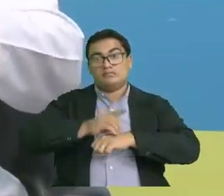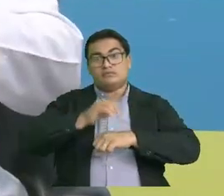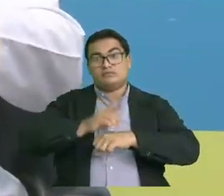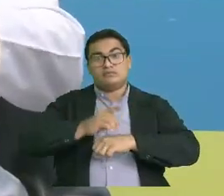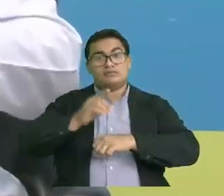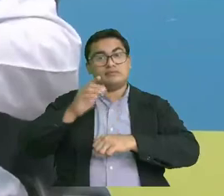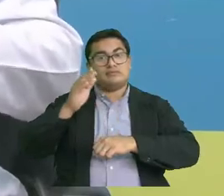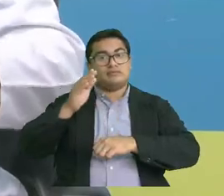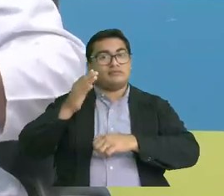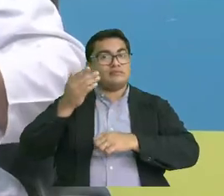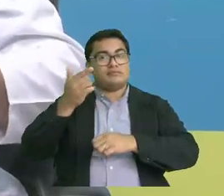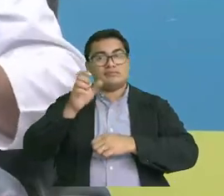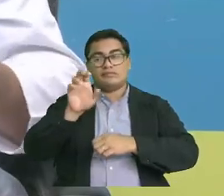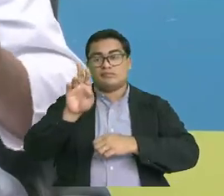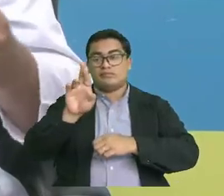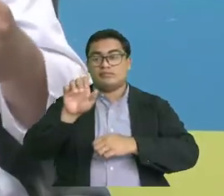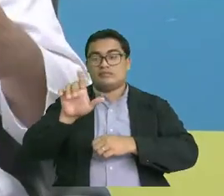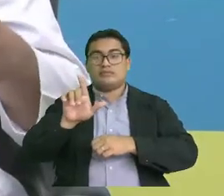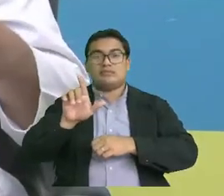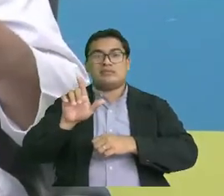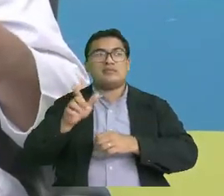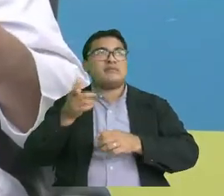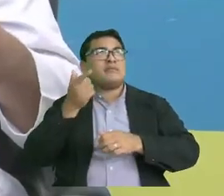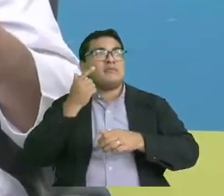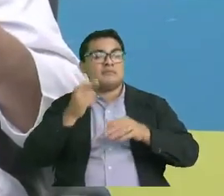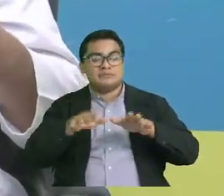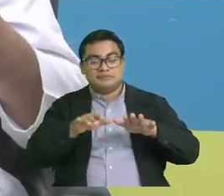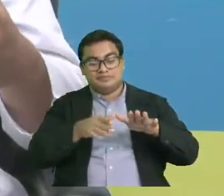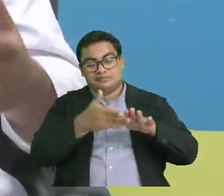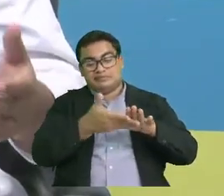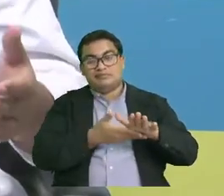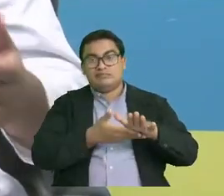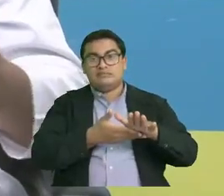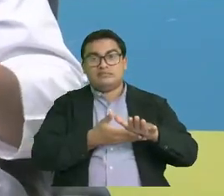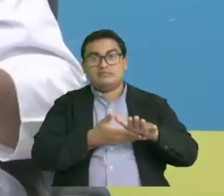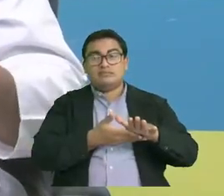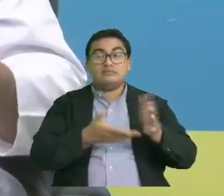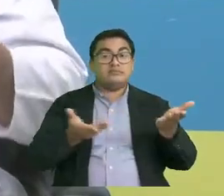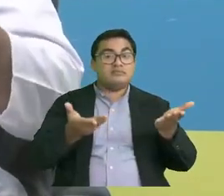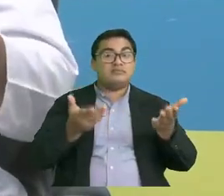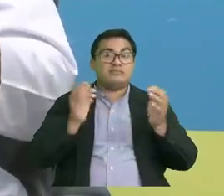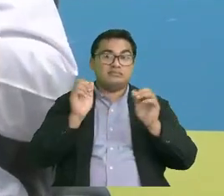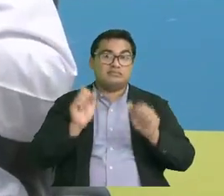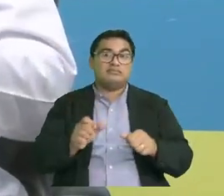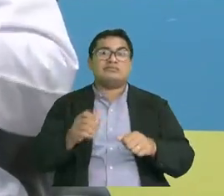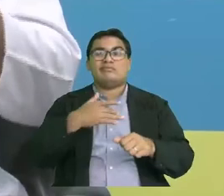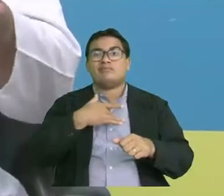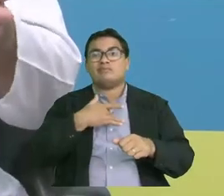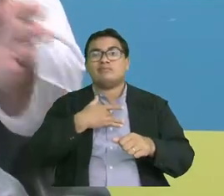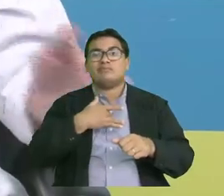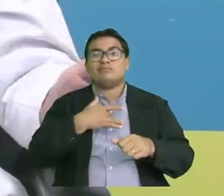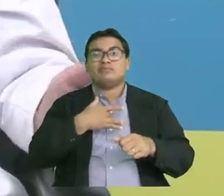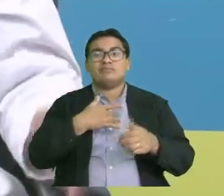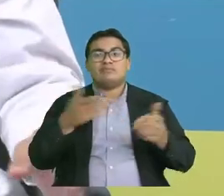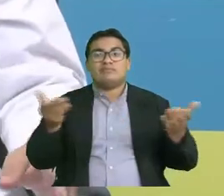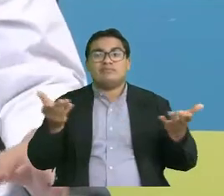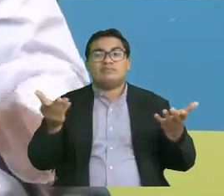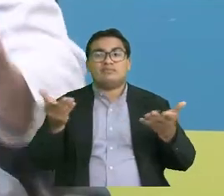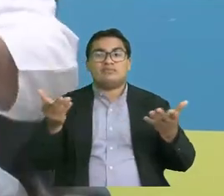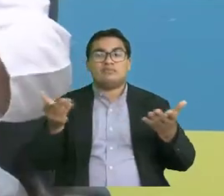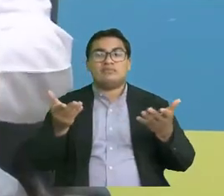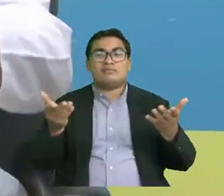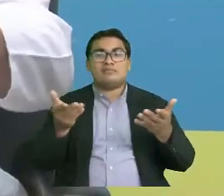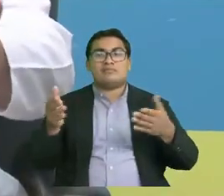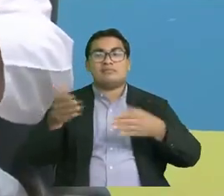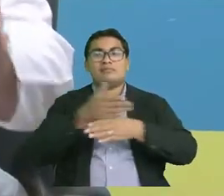¿verdad? El médico general ve si este pie plano es de necesidad, que lo vea un ortopedista o no. Si no es de necesidad, no pasa del médico general. El